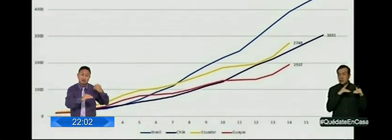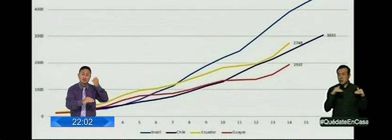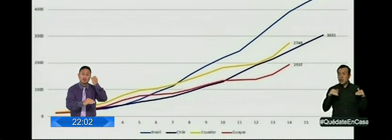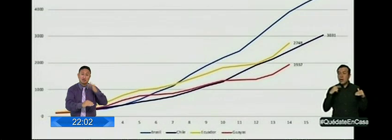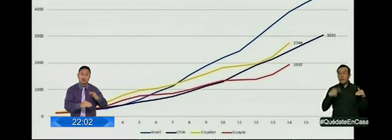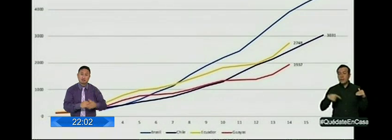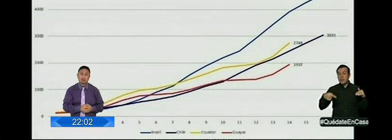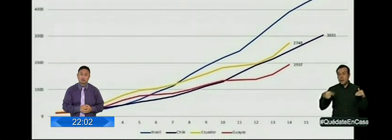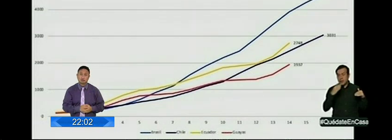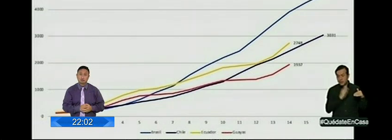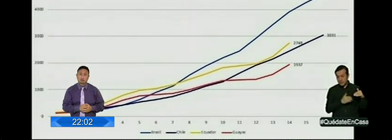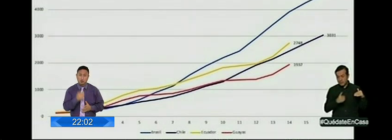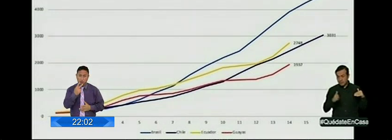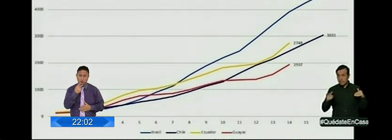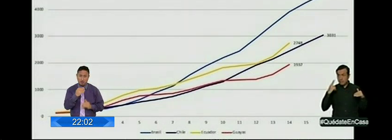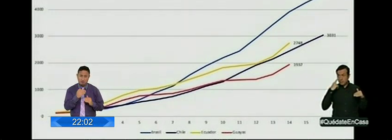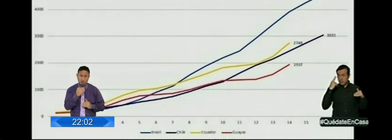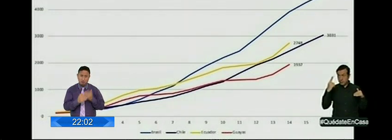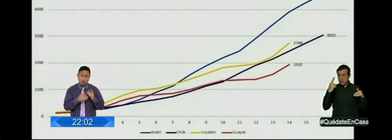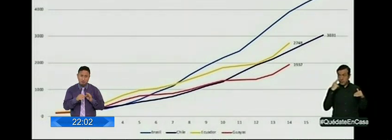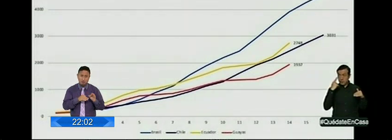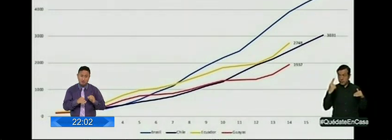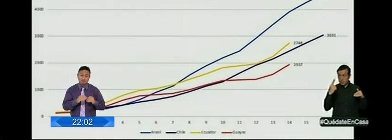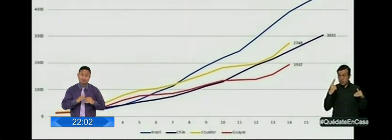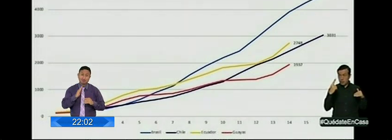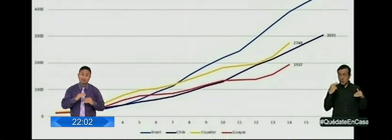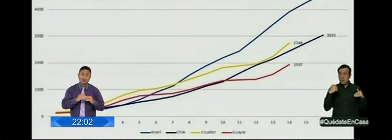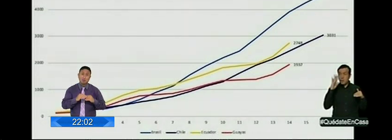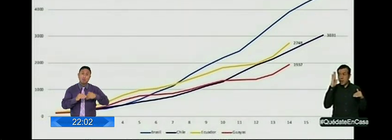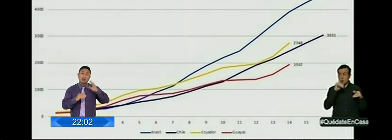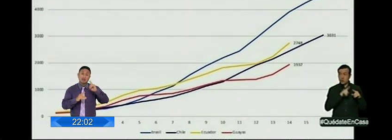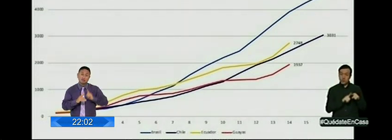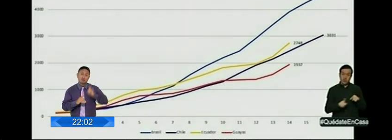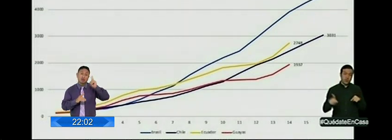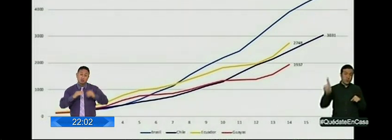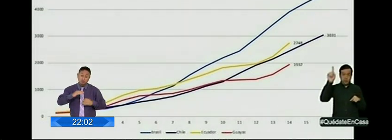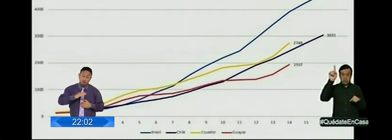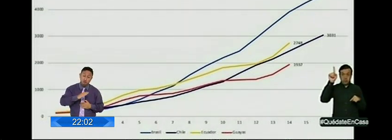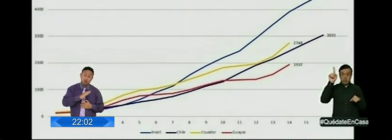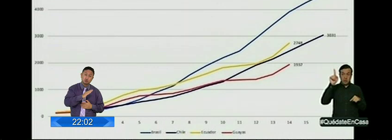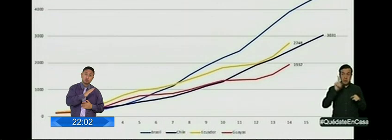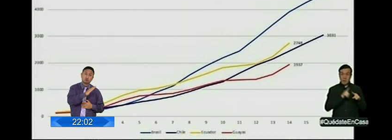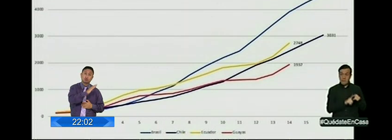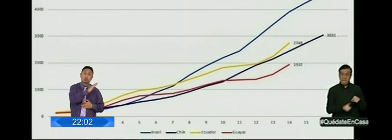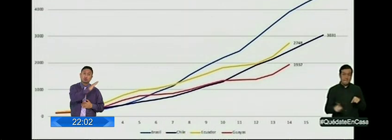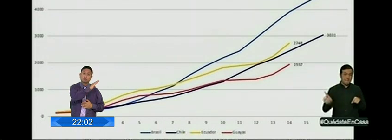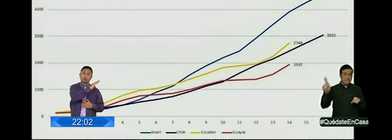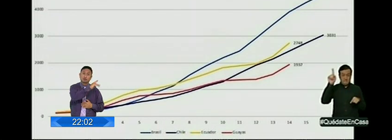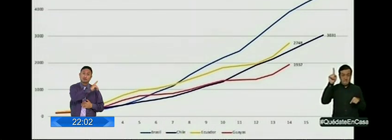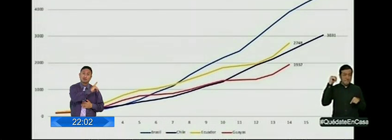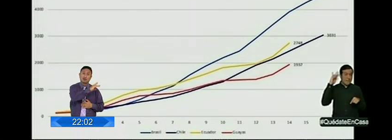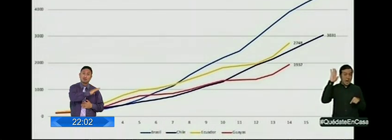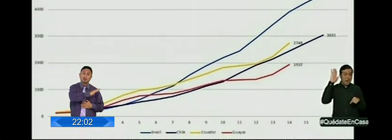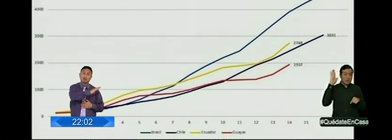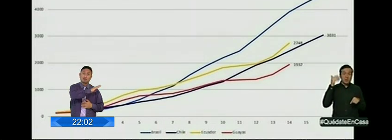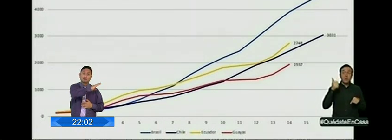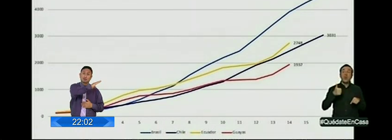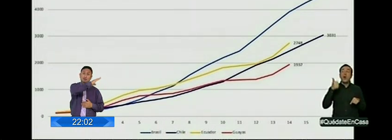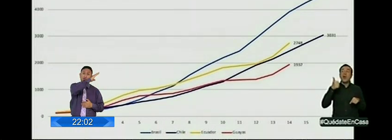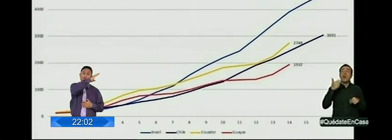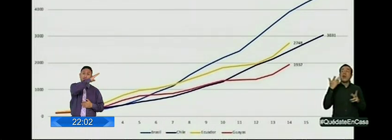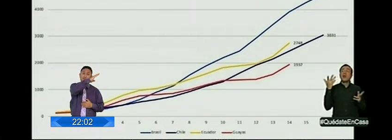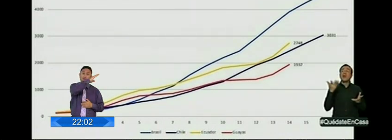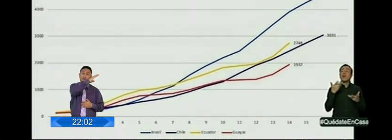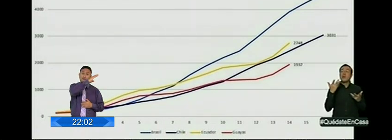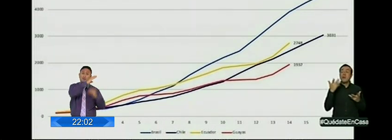síganme detenidamente que la curva que más se dispara en la parte superior es y corresponde